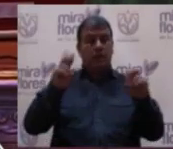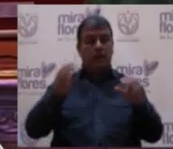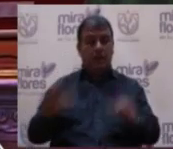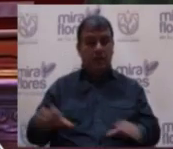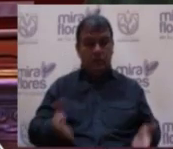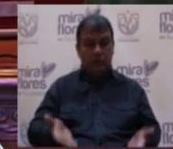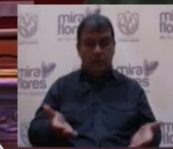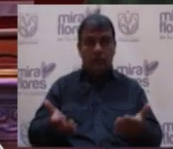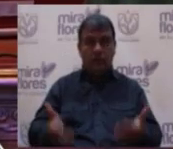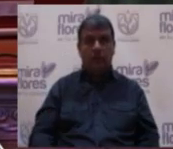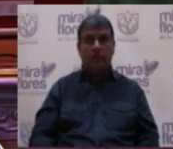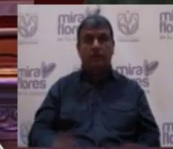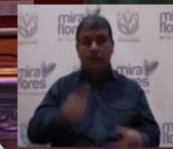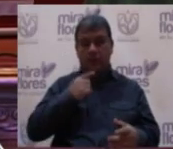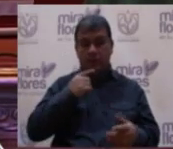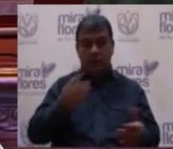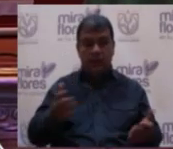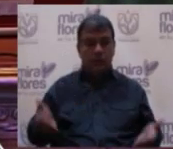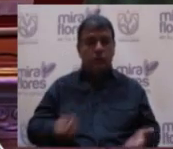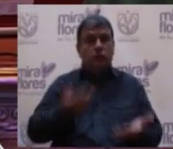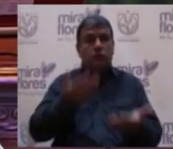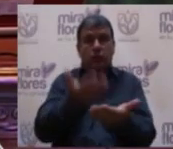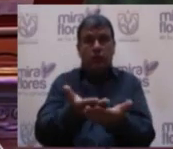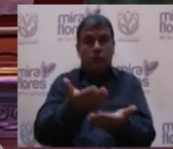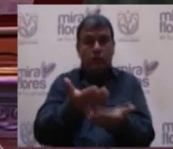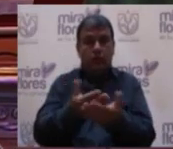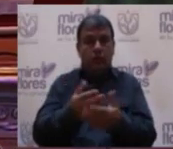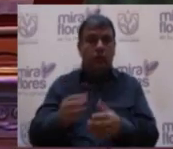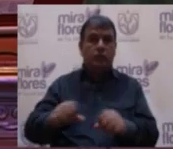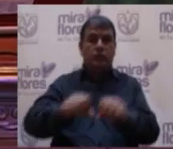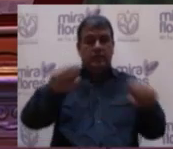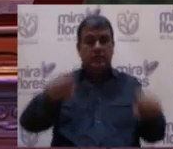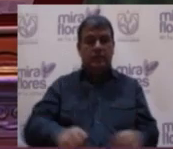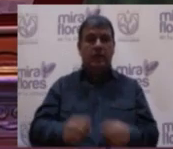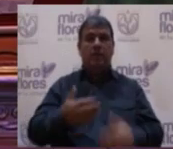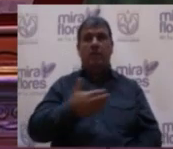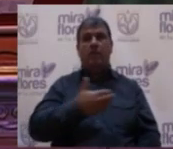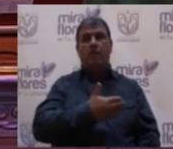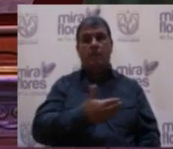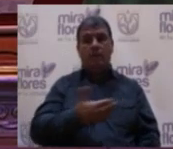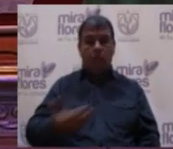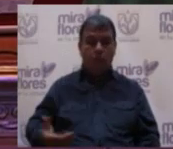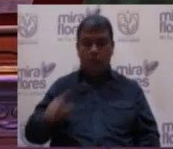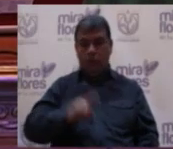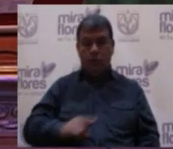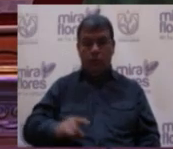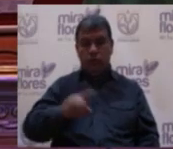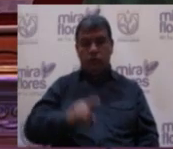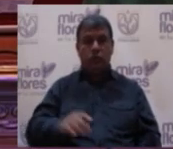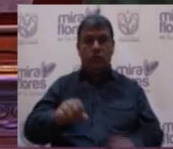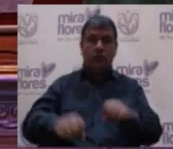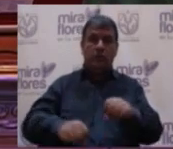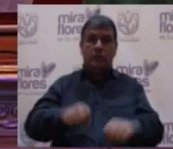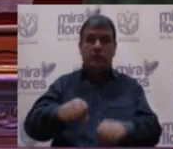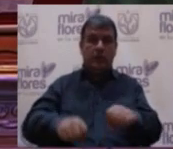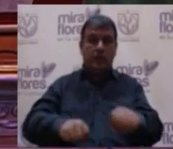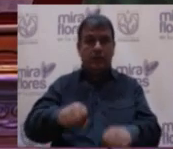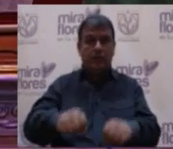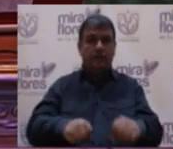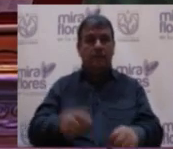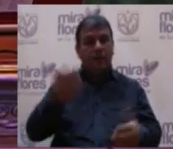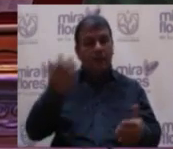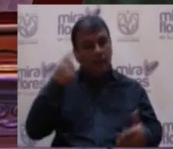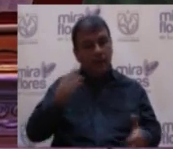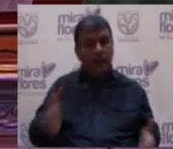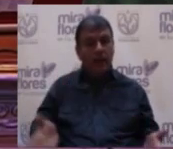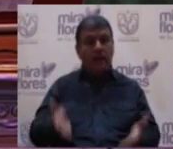haciendo. Estamos proponiendo un sistema público de uso de bicicletas para